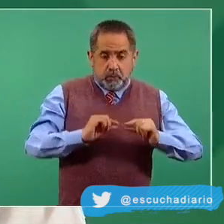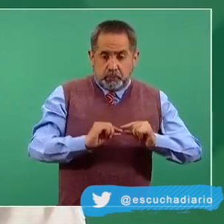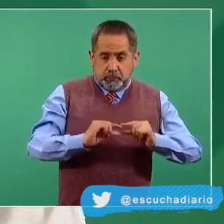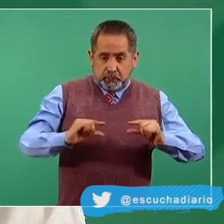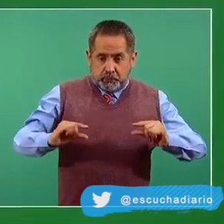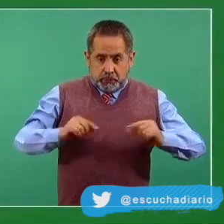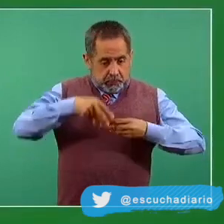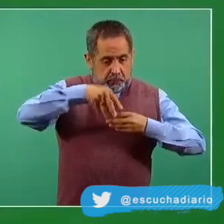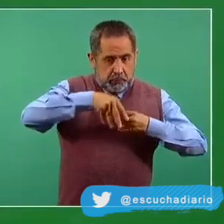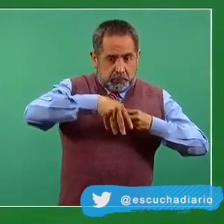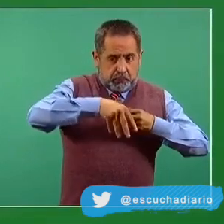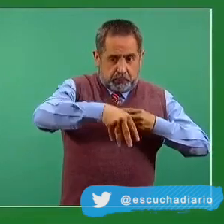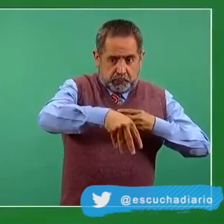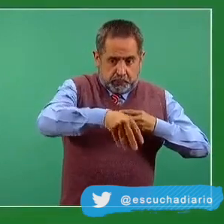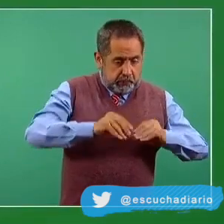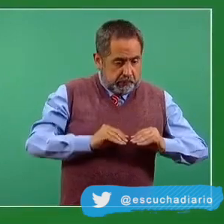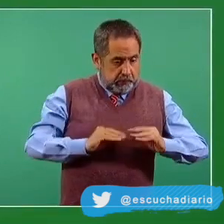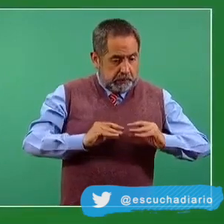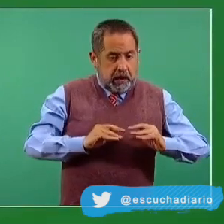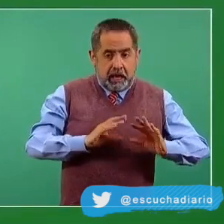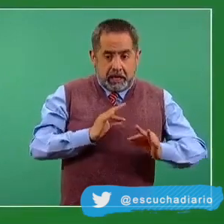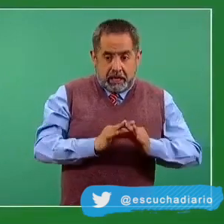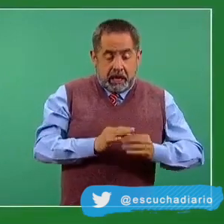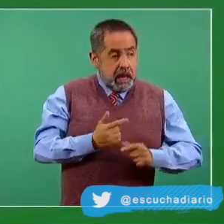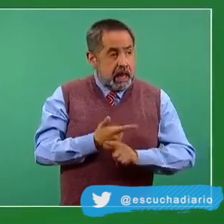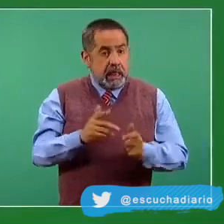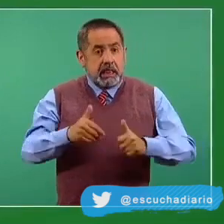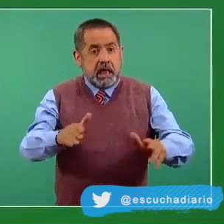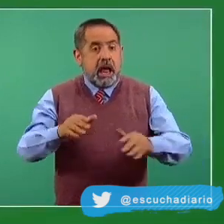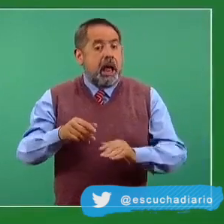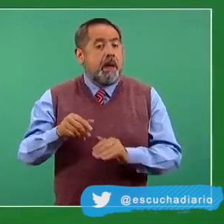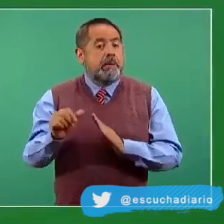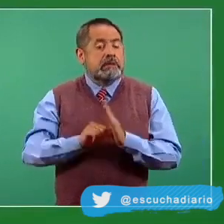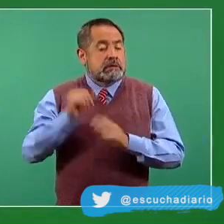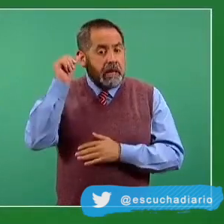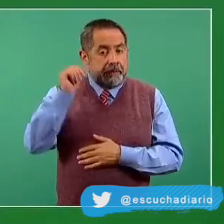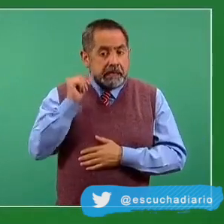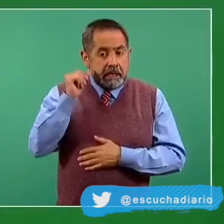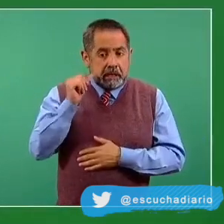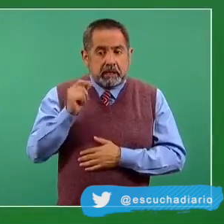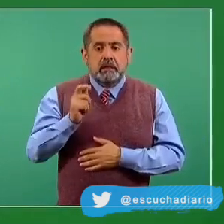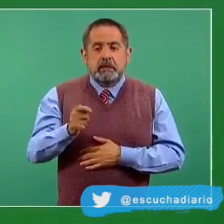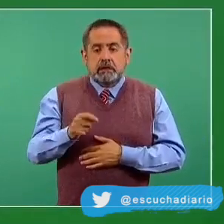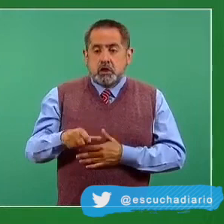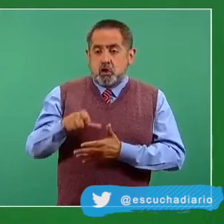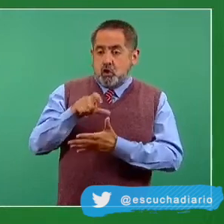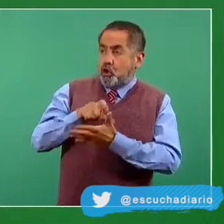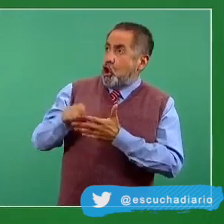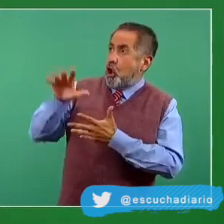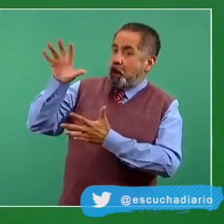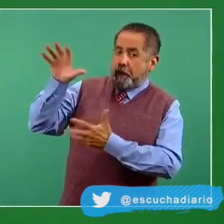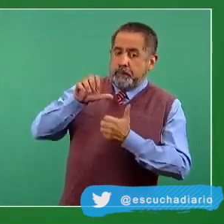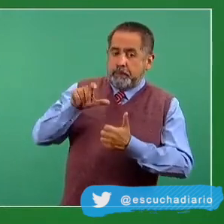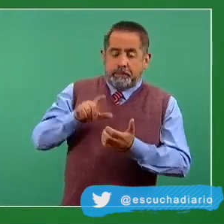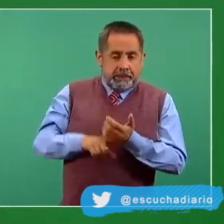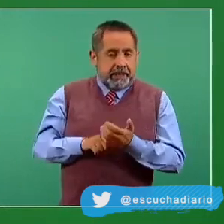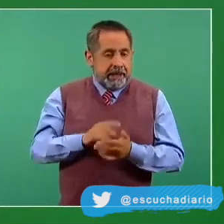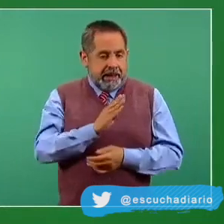finales del mes o casi durante el mes de abril, la compra que se hizo por parte de